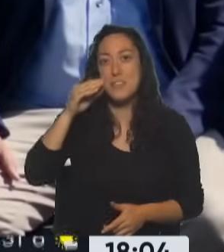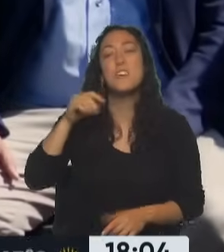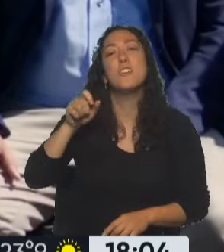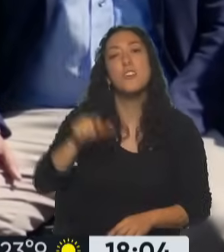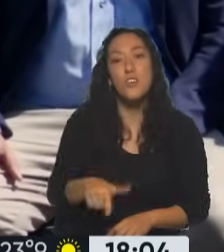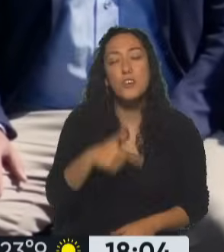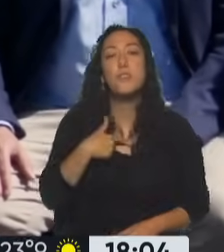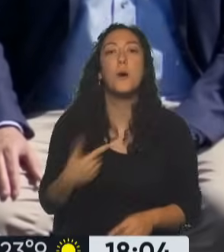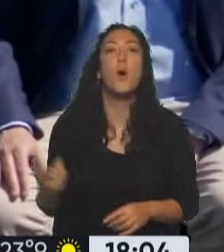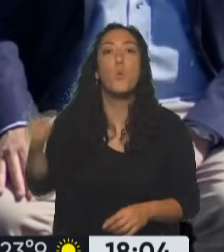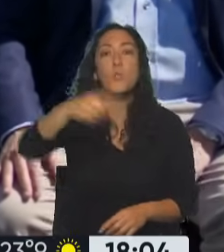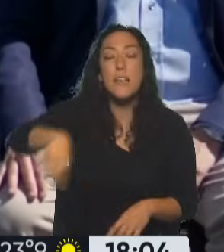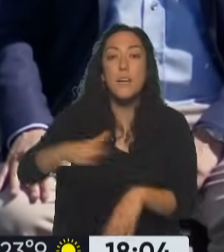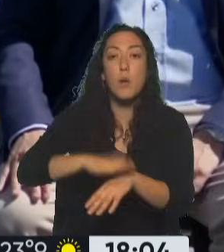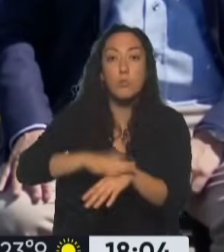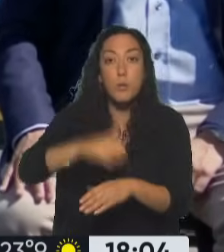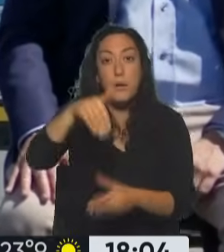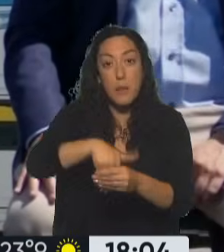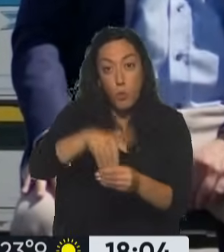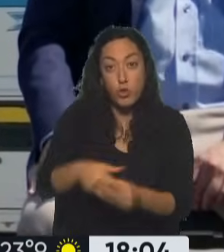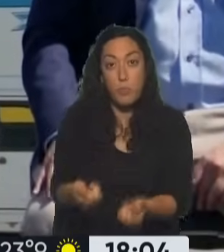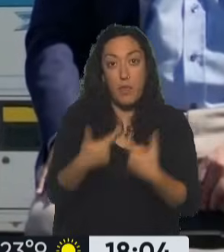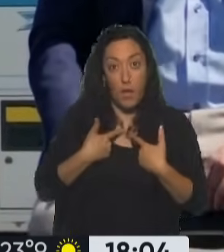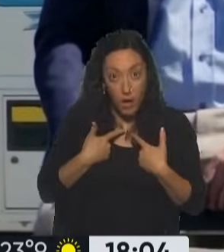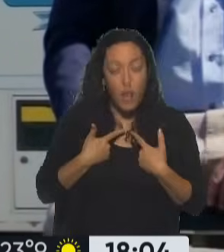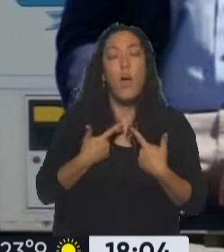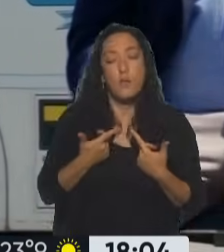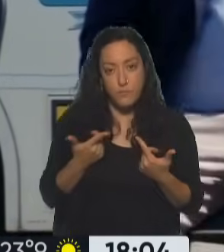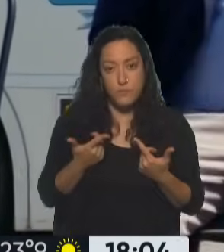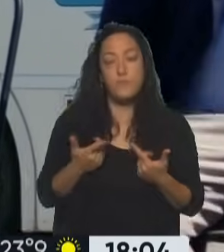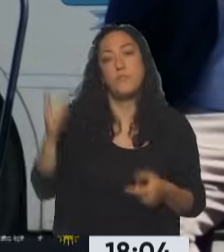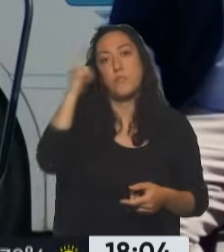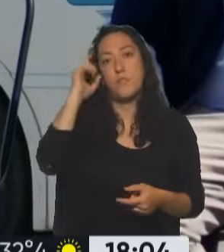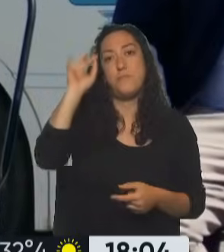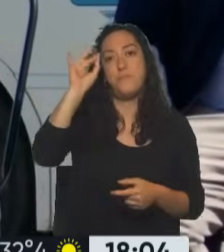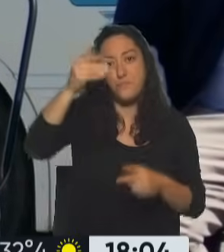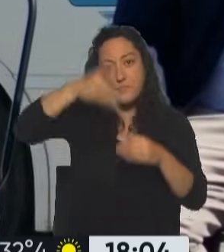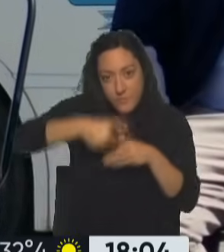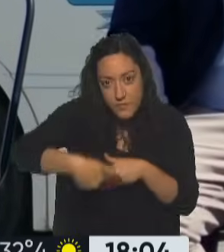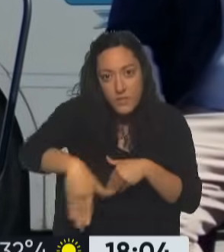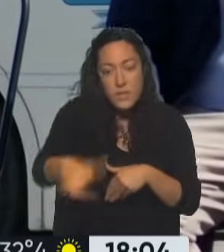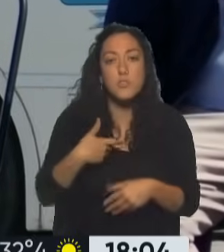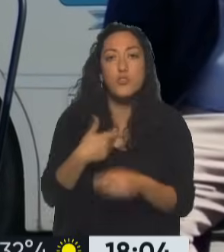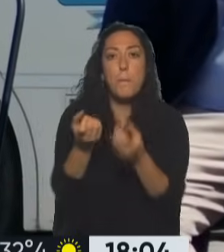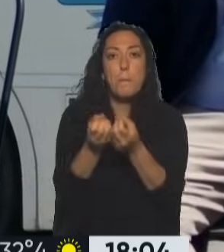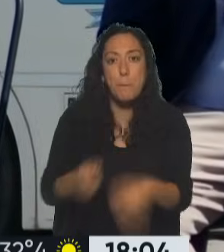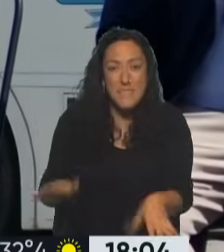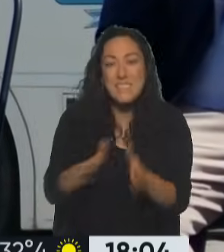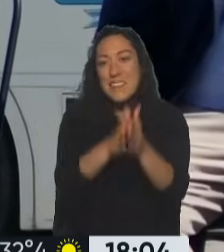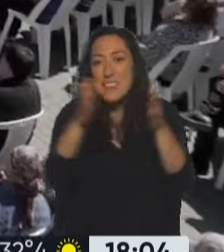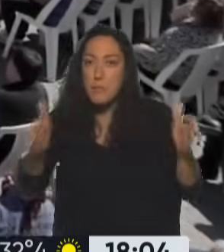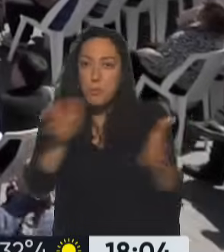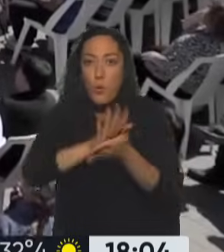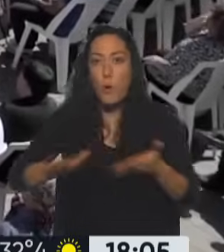la responsabilidad de gobernar, quiero desde el 10 de diciembre empezar una nueva